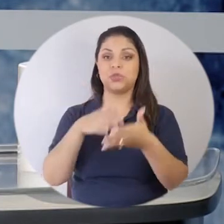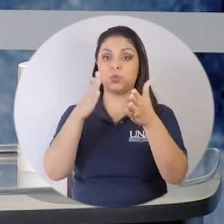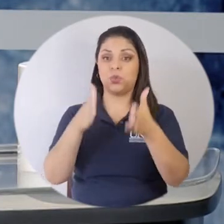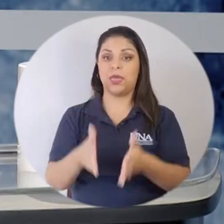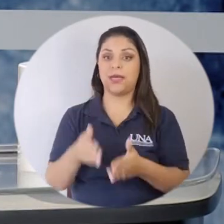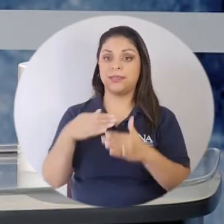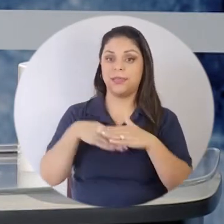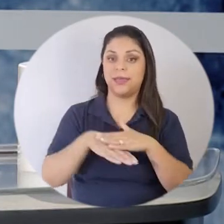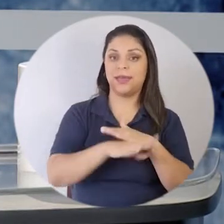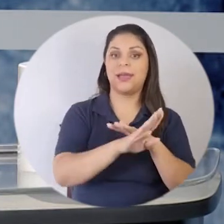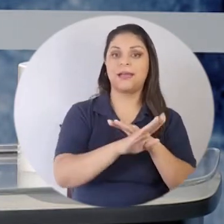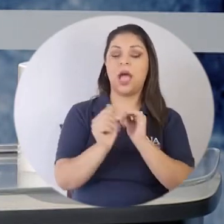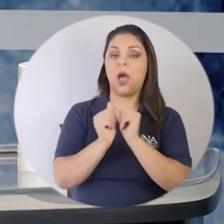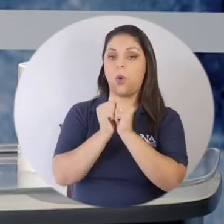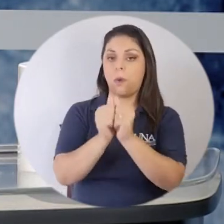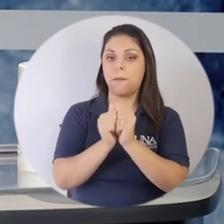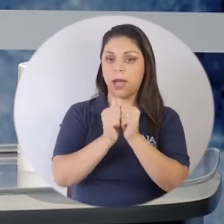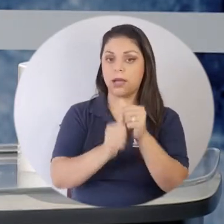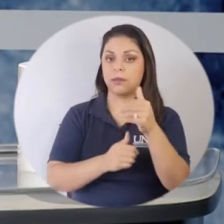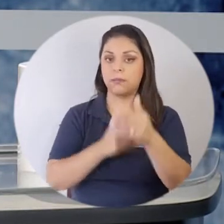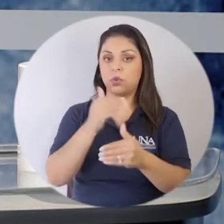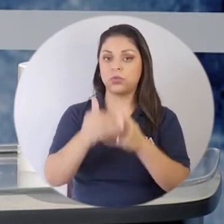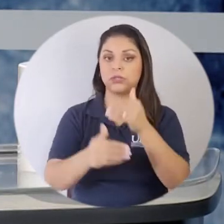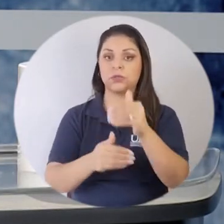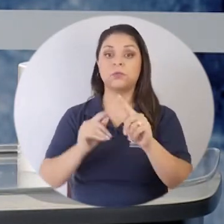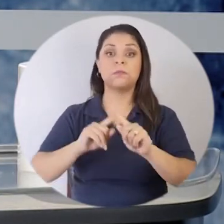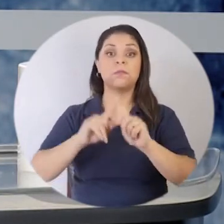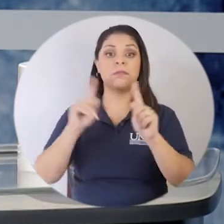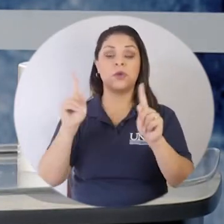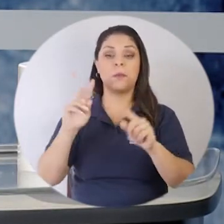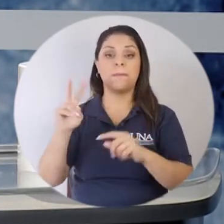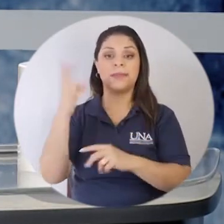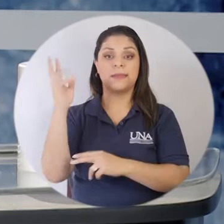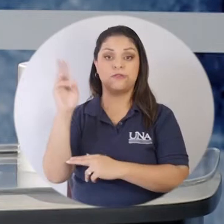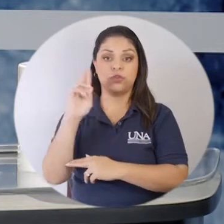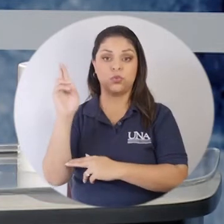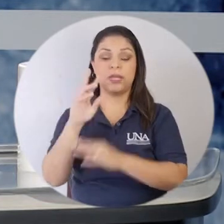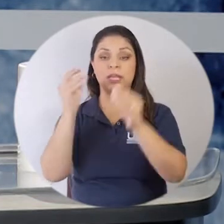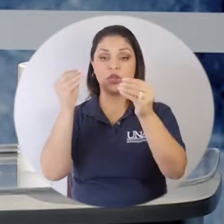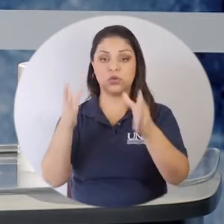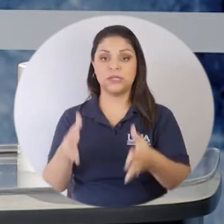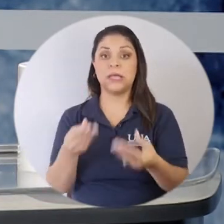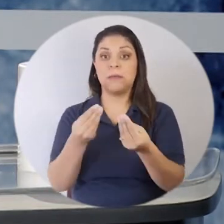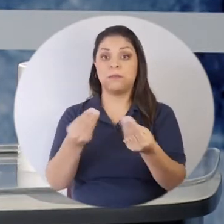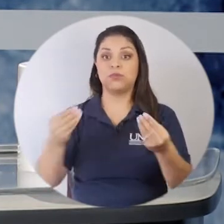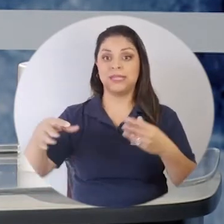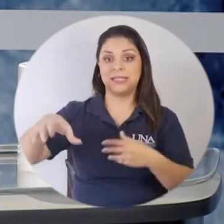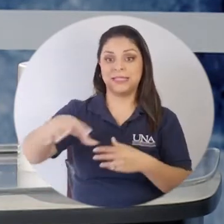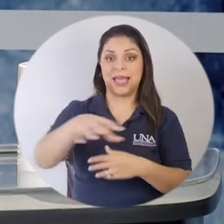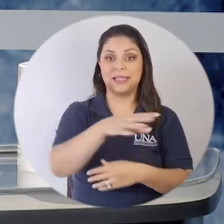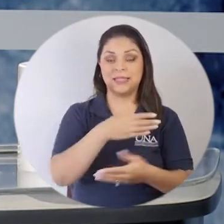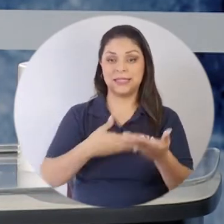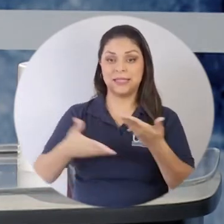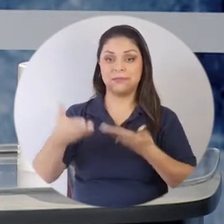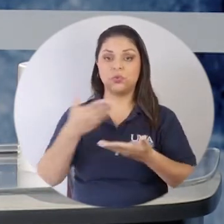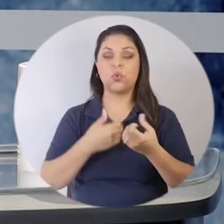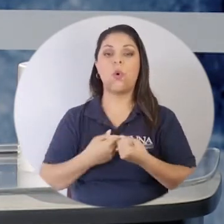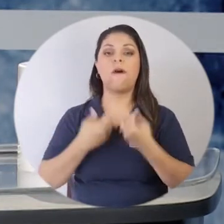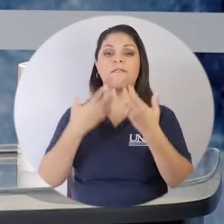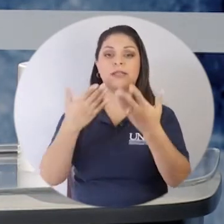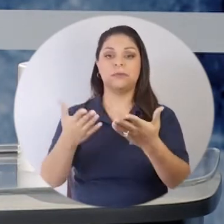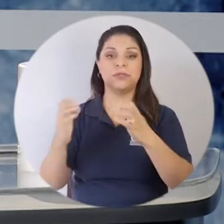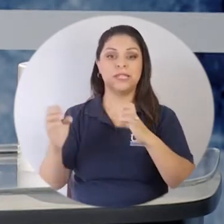¿verdad? Se le acompaña en ese proceso de admisión, pero al menos desde la Vicerrectoría de Docencia y muchas instancias de servicio